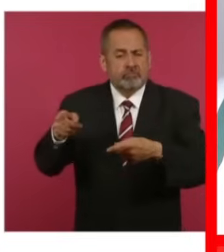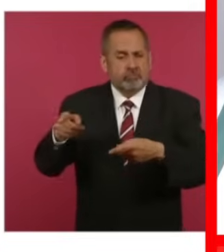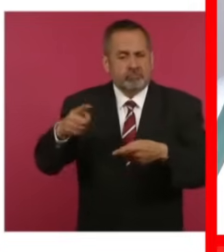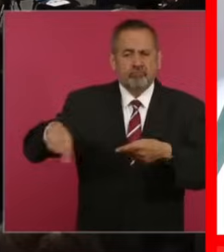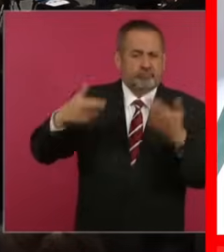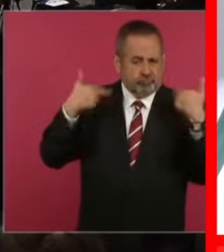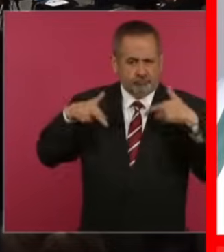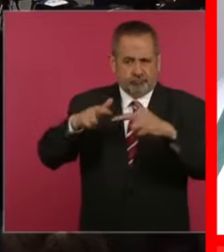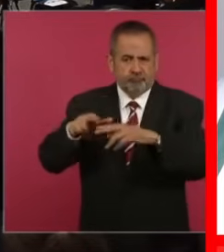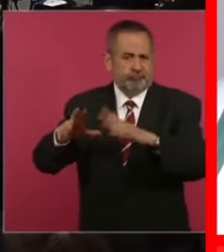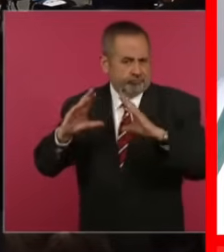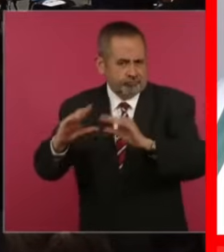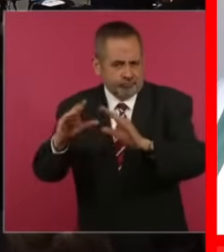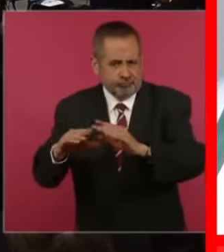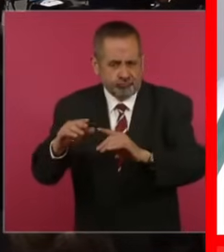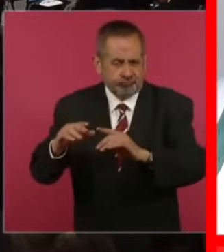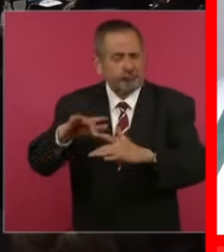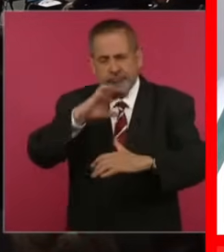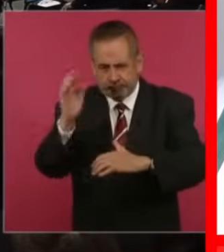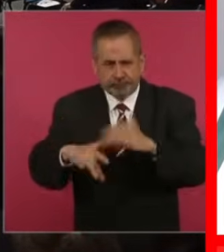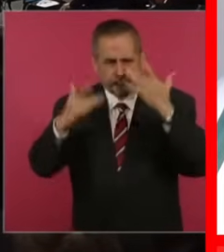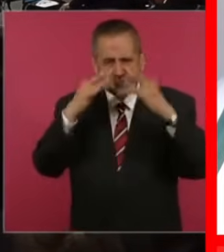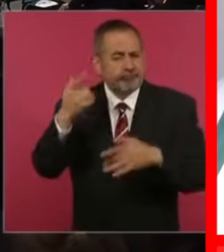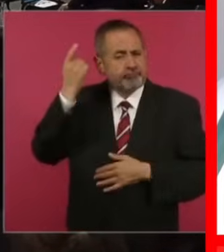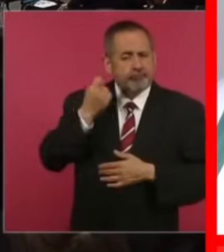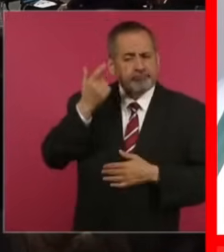magisterio una maestra un maestro